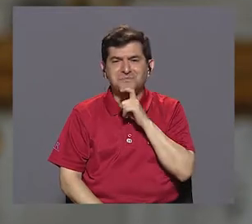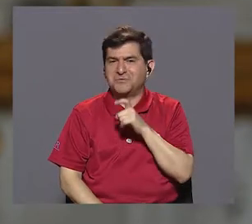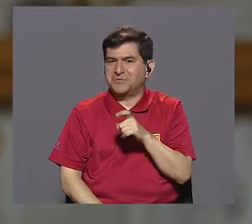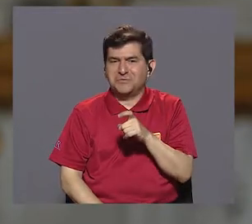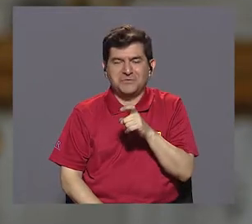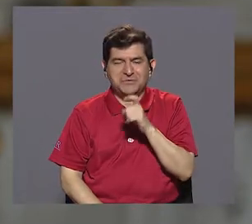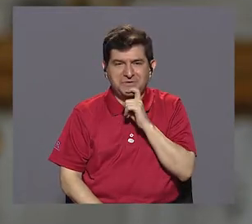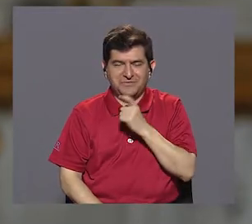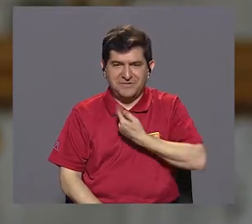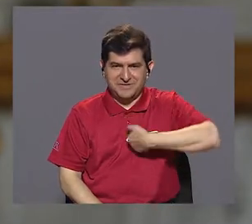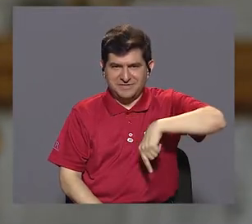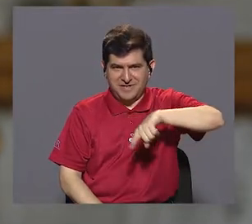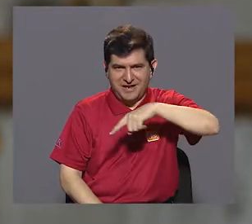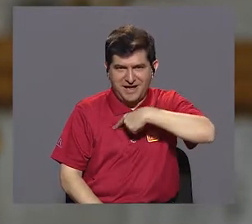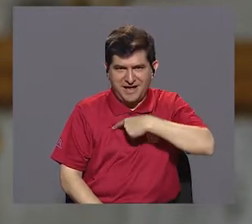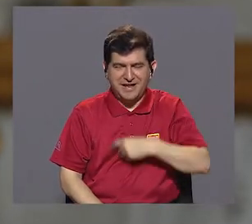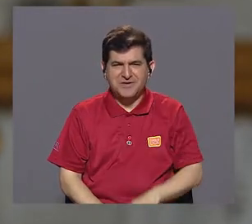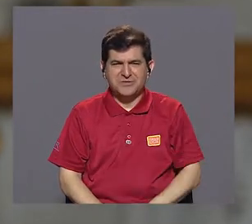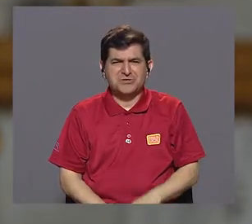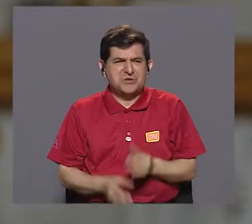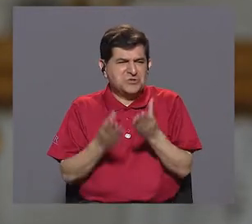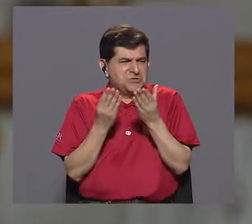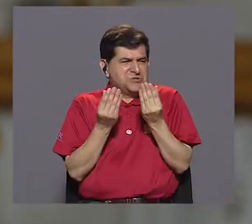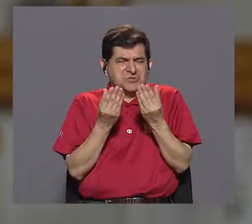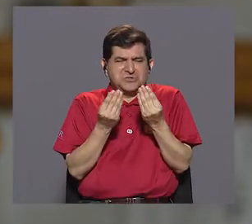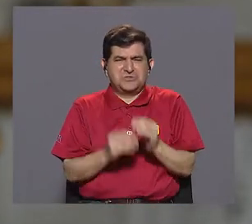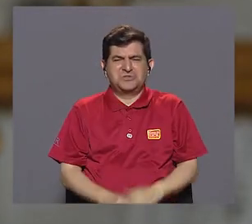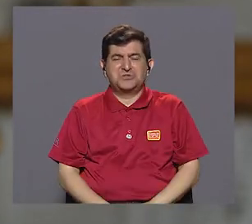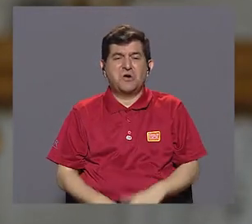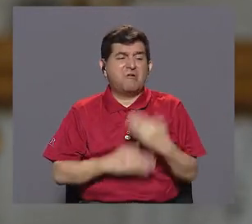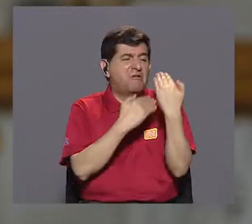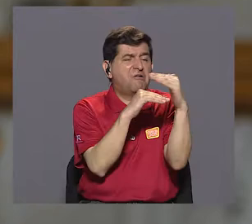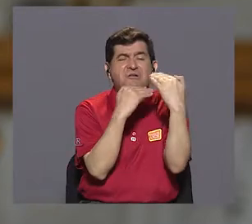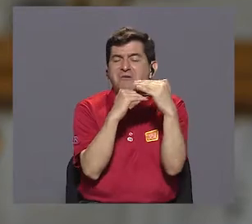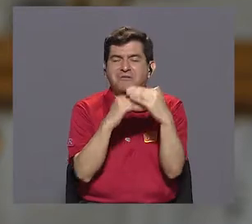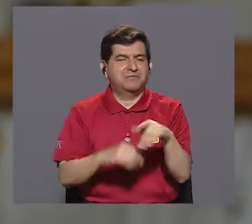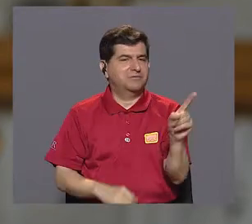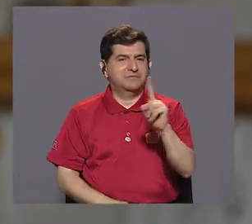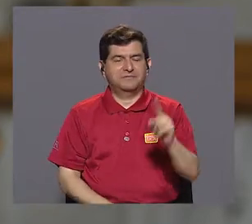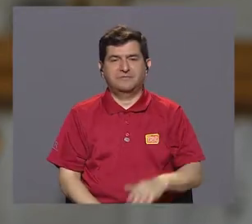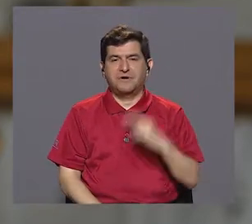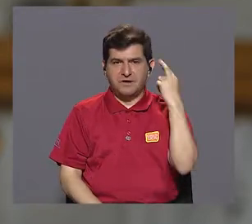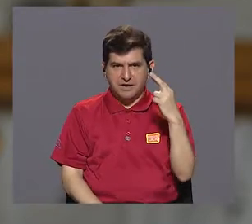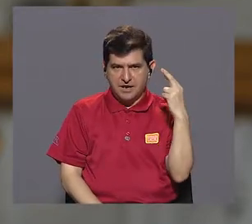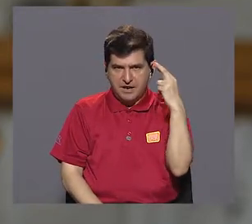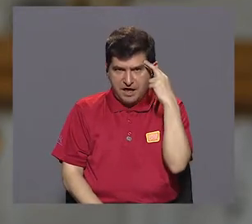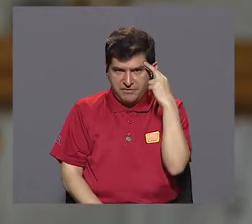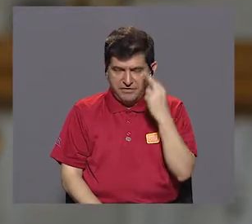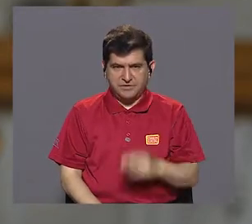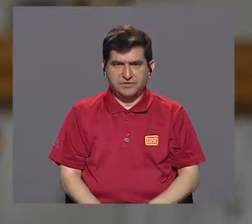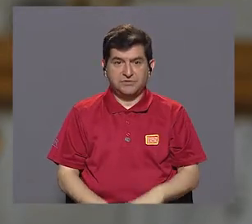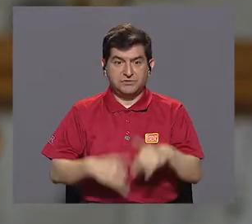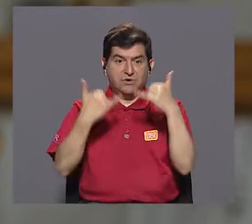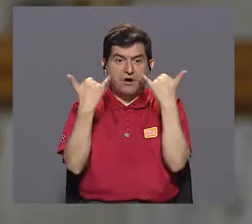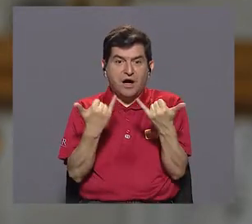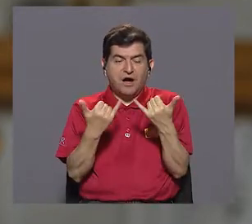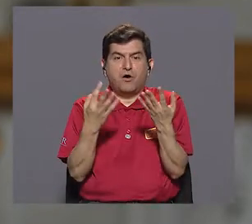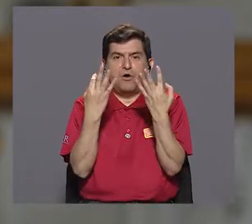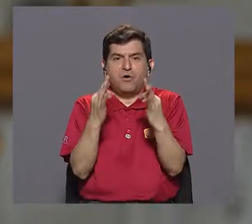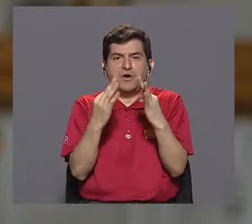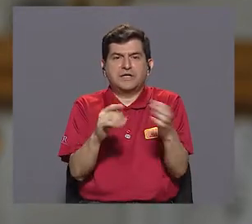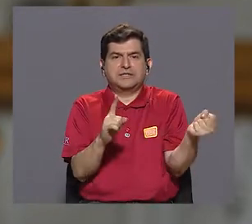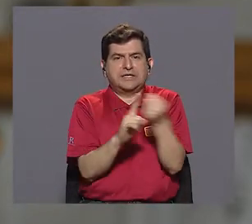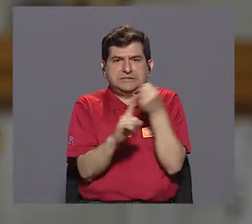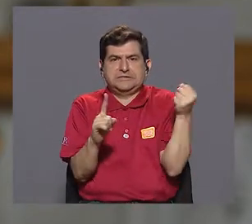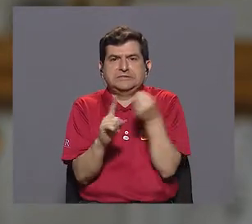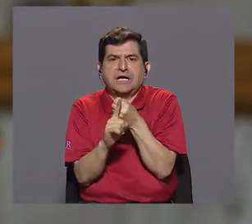mujeres difícilmente nos logran acobardar y meter en un rincón, que tienen por eso, han tenido por eso